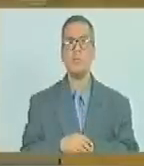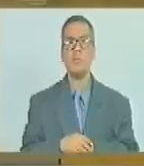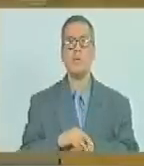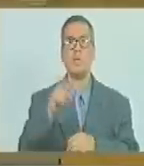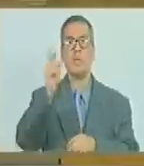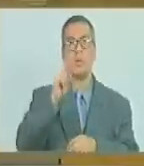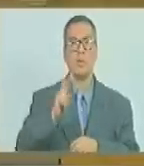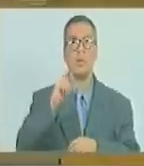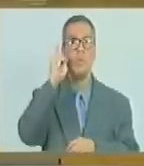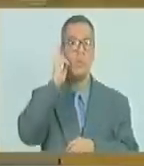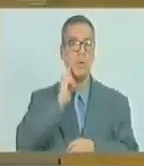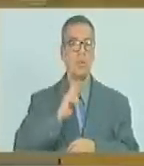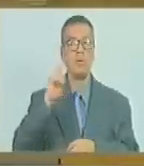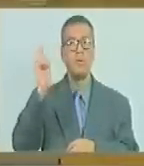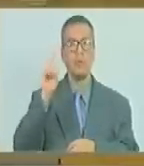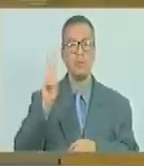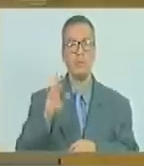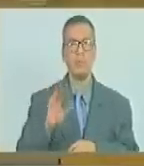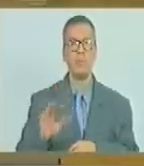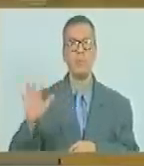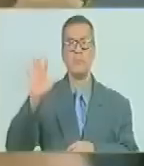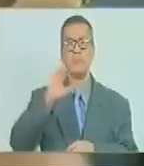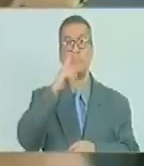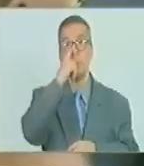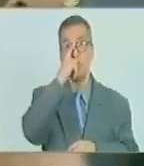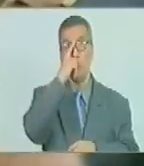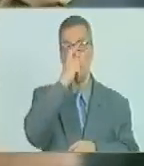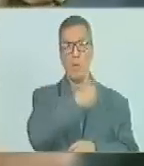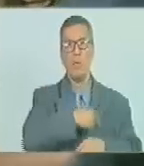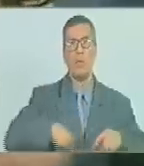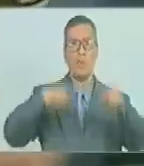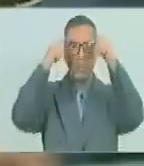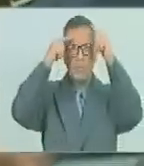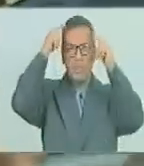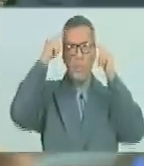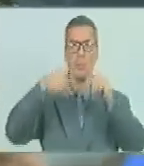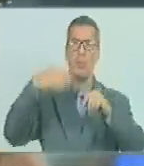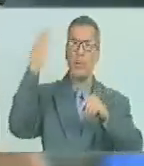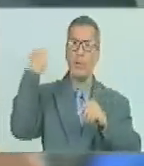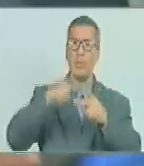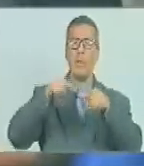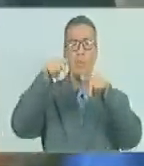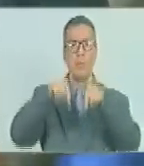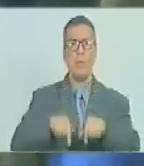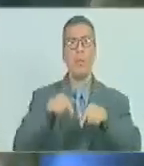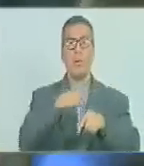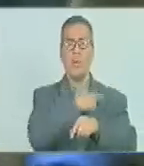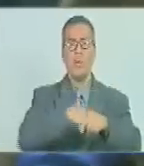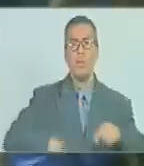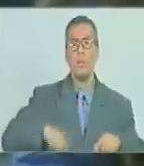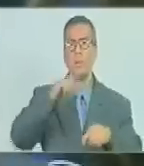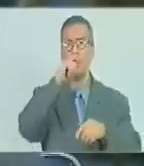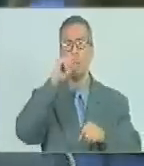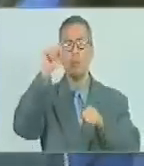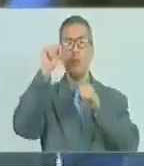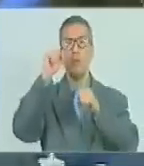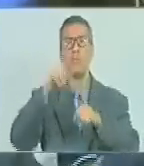la República Bolivariana de Venezuela, al presidente Chávez en el pasado y ahora al presidente Nicolás